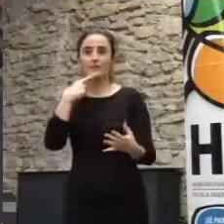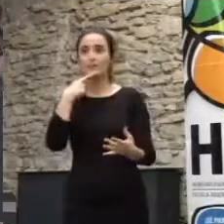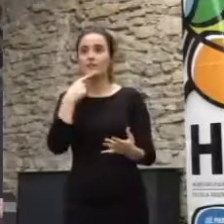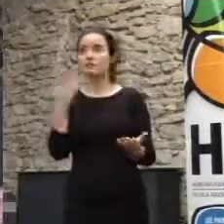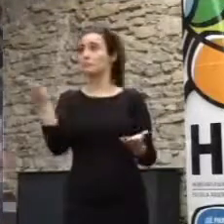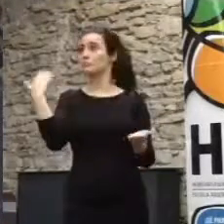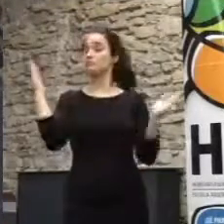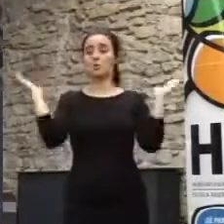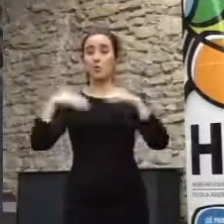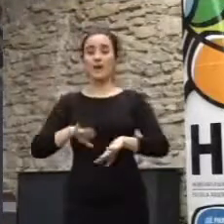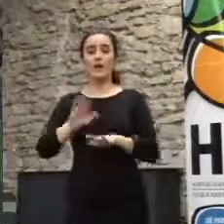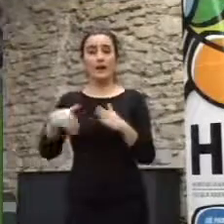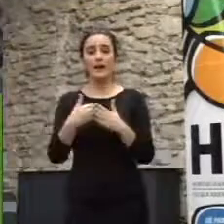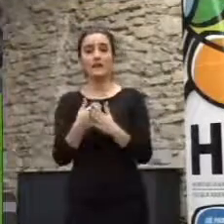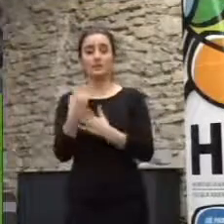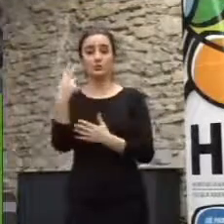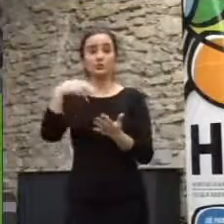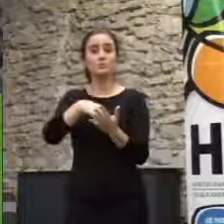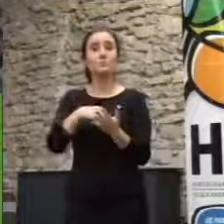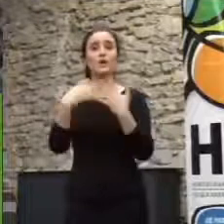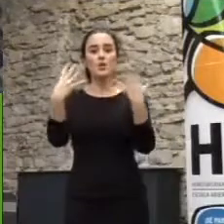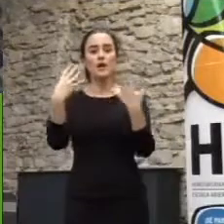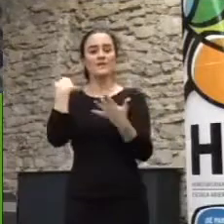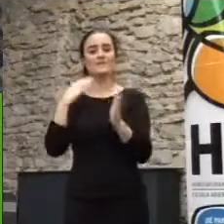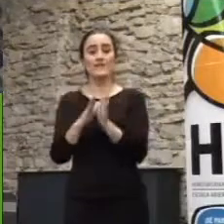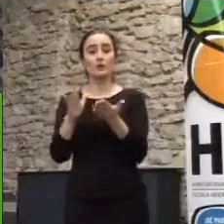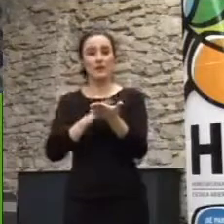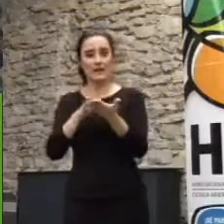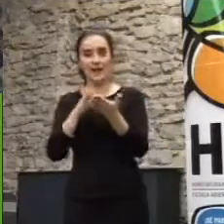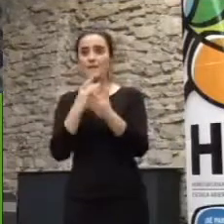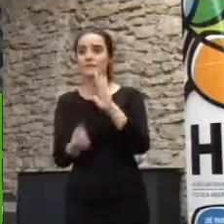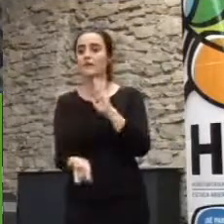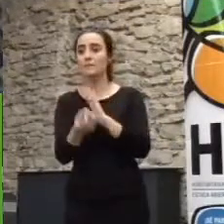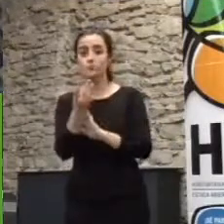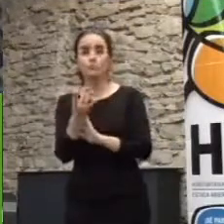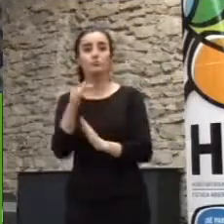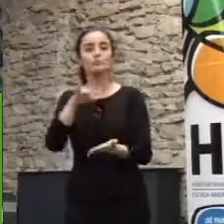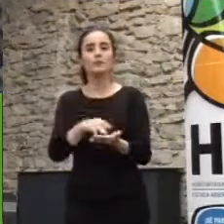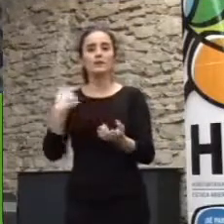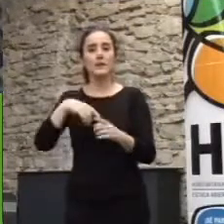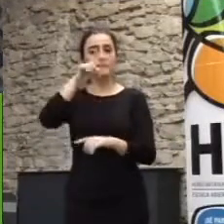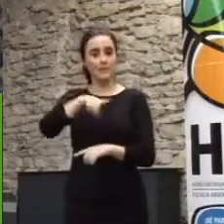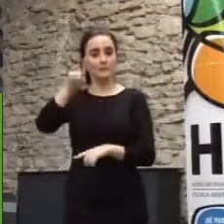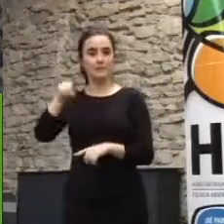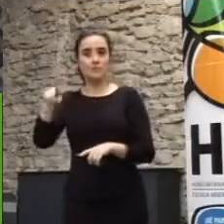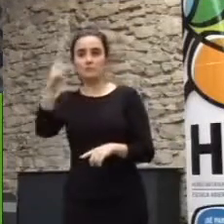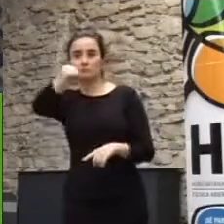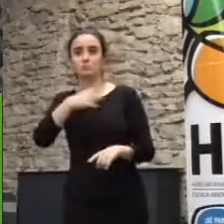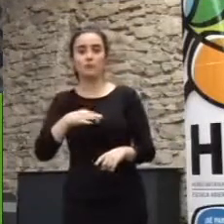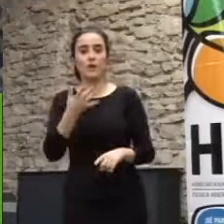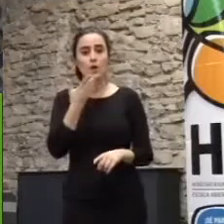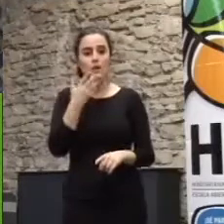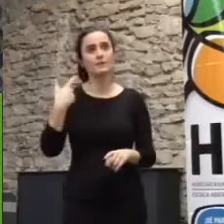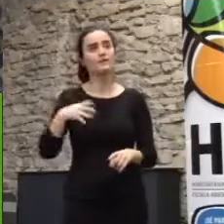en 2009 desapareció la revista Geu, que muchos de vosotros probablemente sí que conoceréis, que era de carácter mensual. Y bueno, hace 3 años